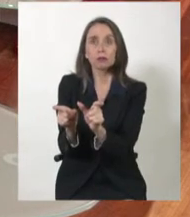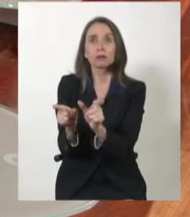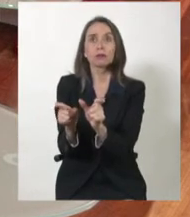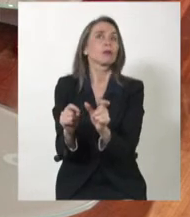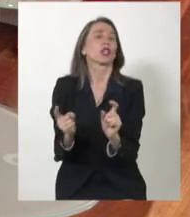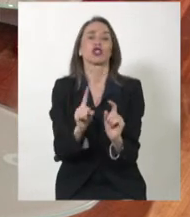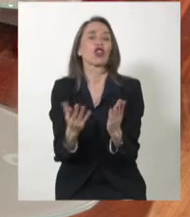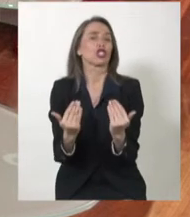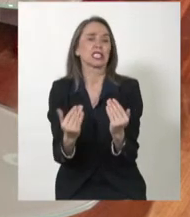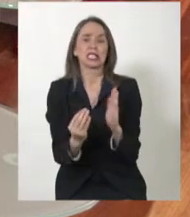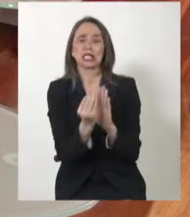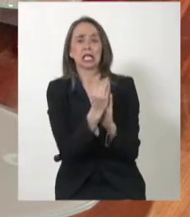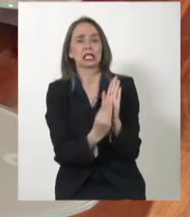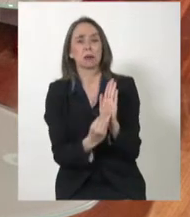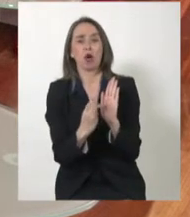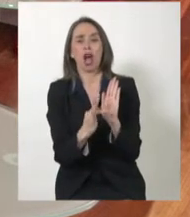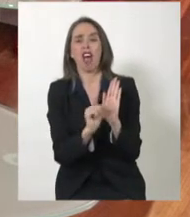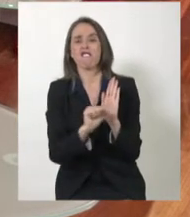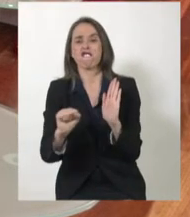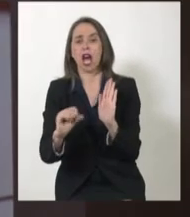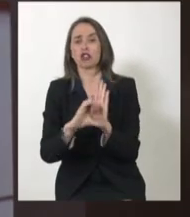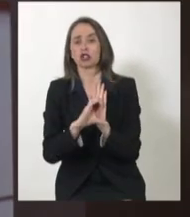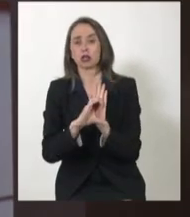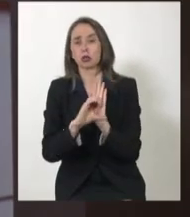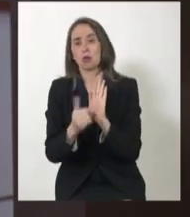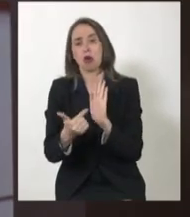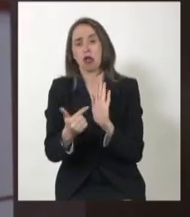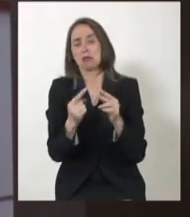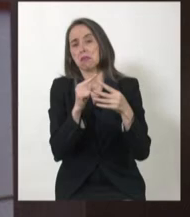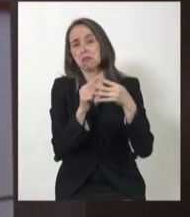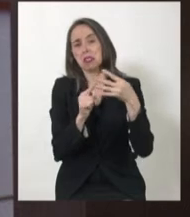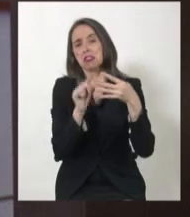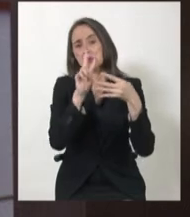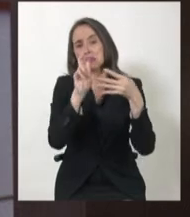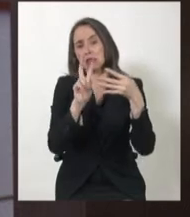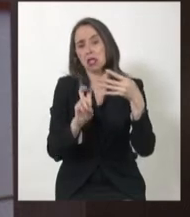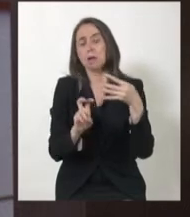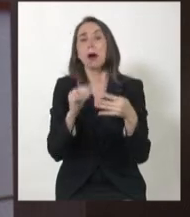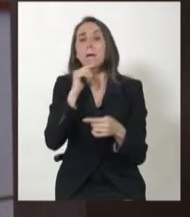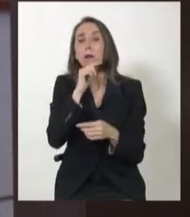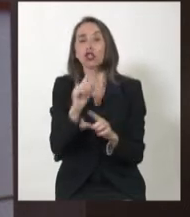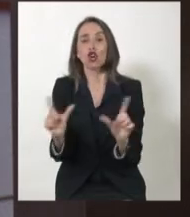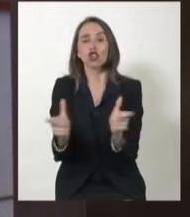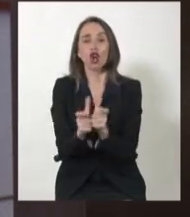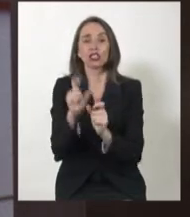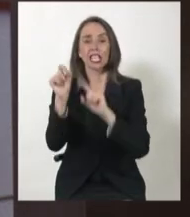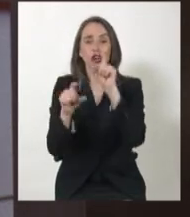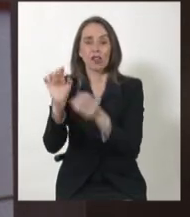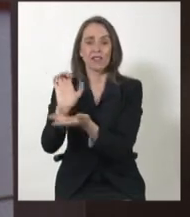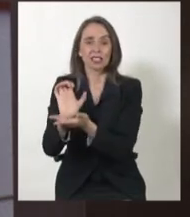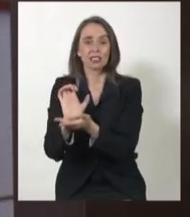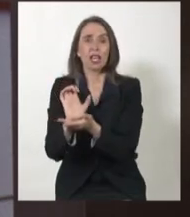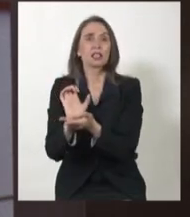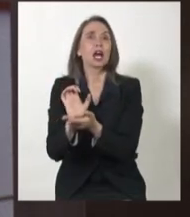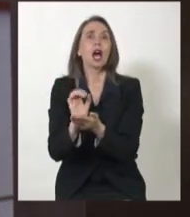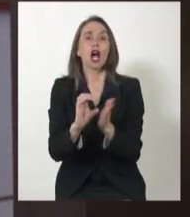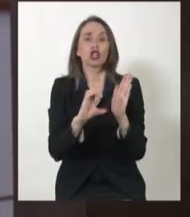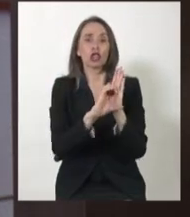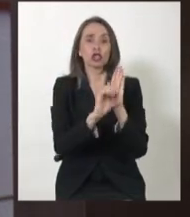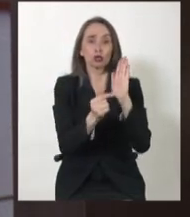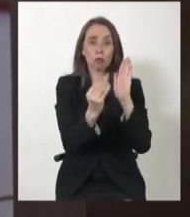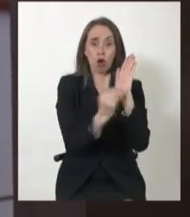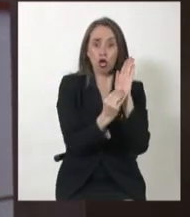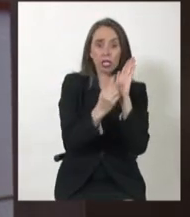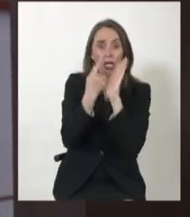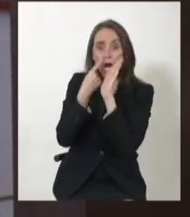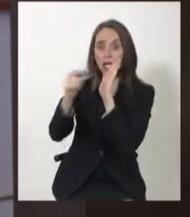no necesitan estar en una Constitución. Esas son las materias. Por ejemplo, el Consejo de Defensa del Estado no tiene reconocimiento